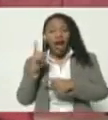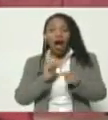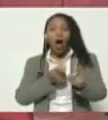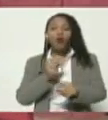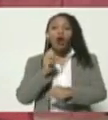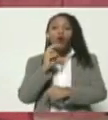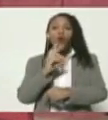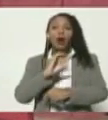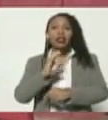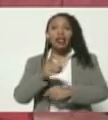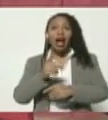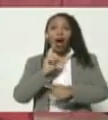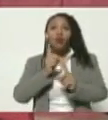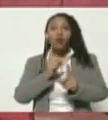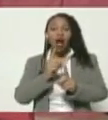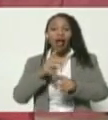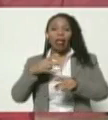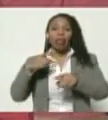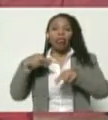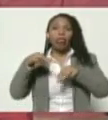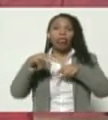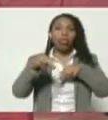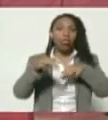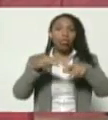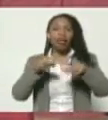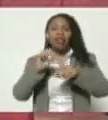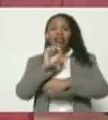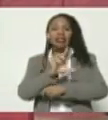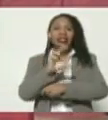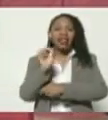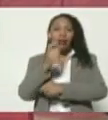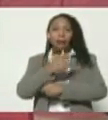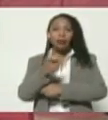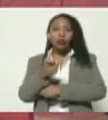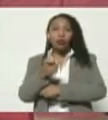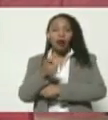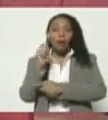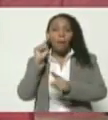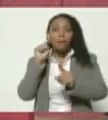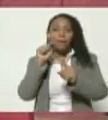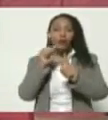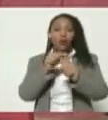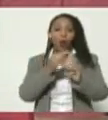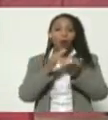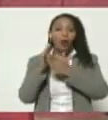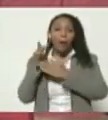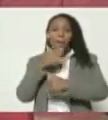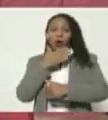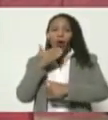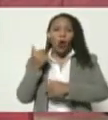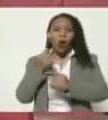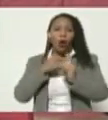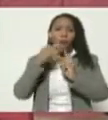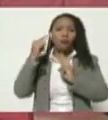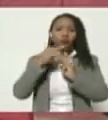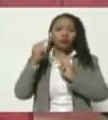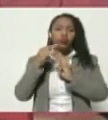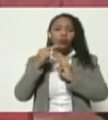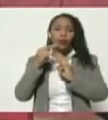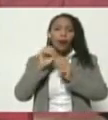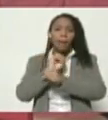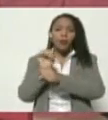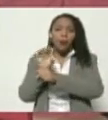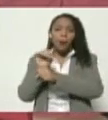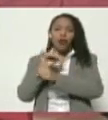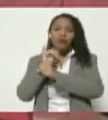tienen que caminar y se van hasta 30 personas al sitio de la comunidad donde tienen mejor cobertura para enviar los